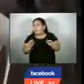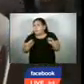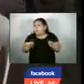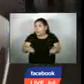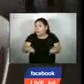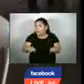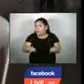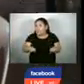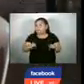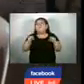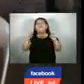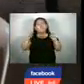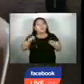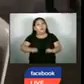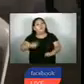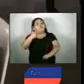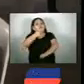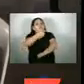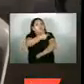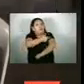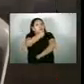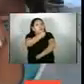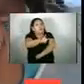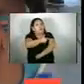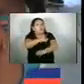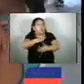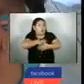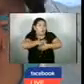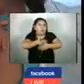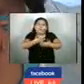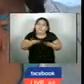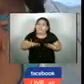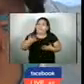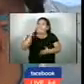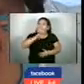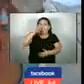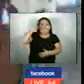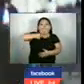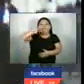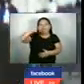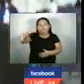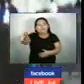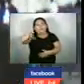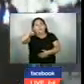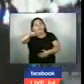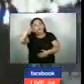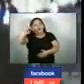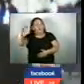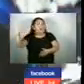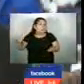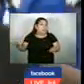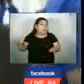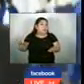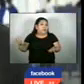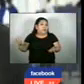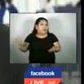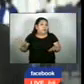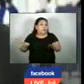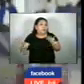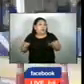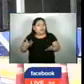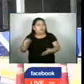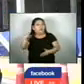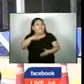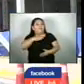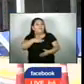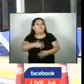posibilidad de estas tres pautas que dijimos, que es la vacunación voluntaria, y que en otros países pues eso ha sido de alguna manera